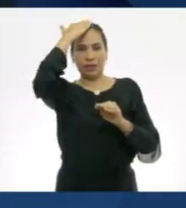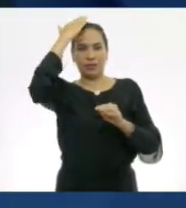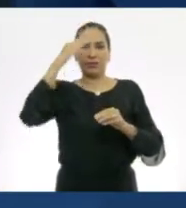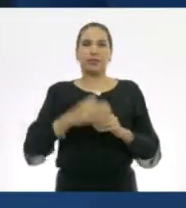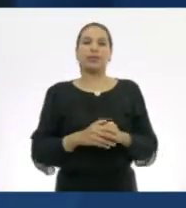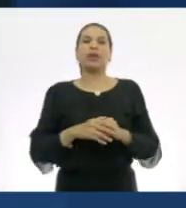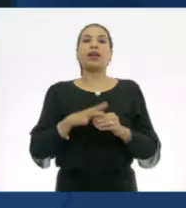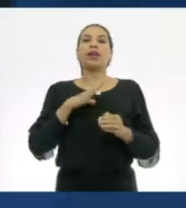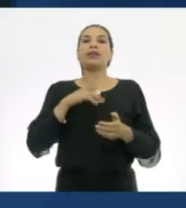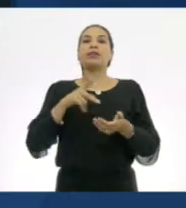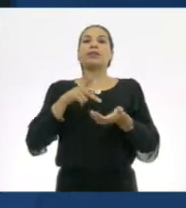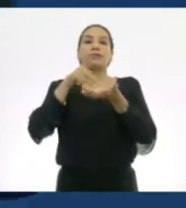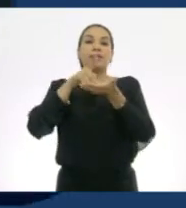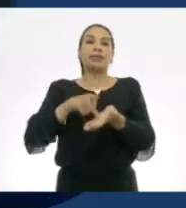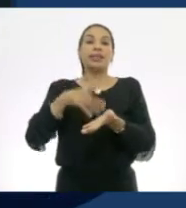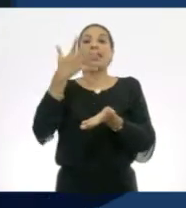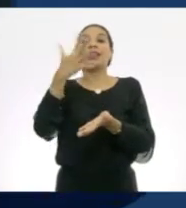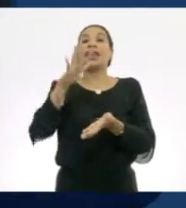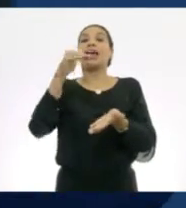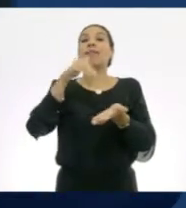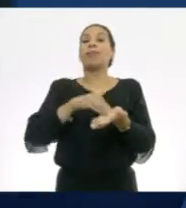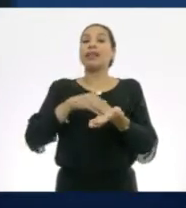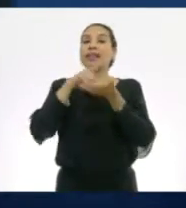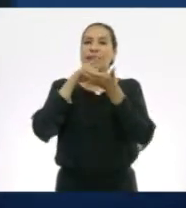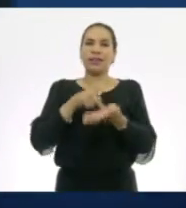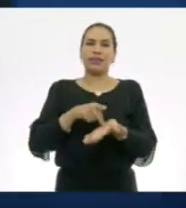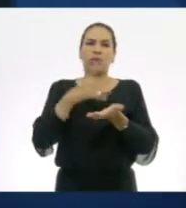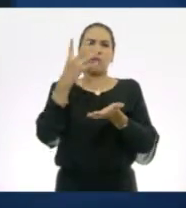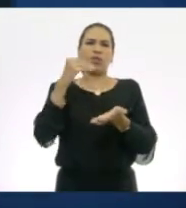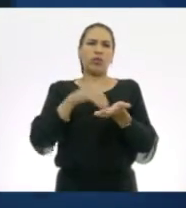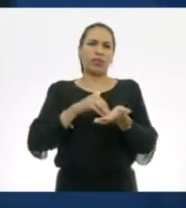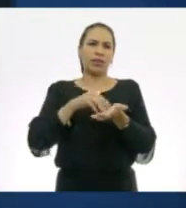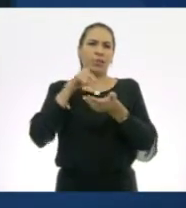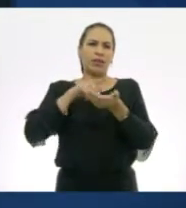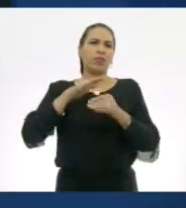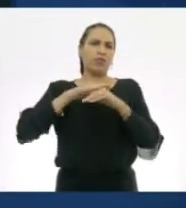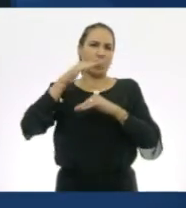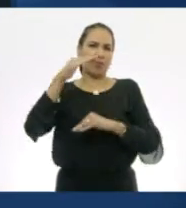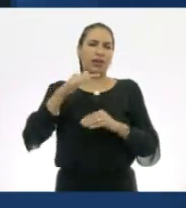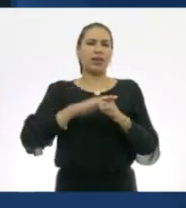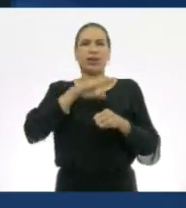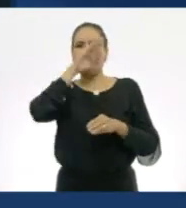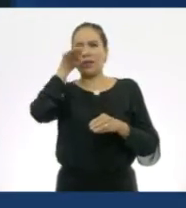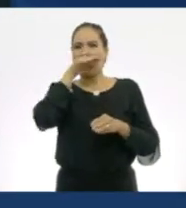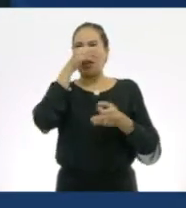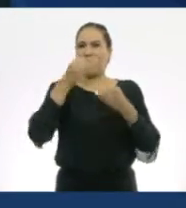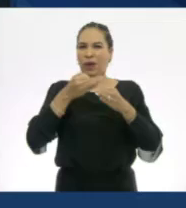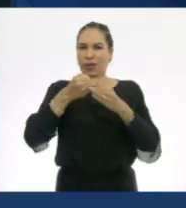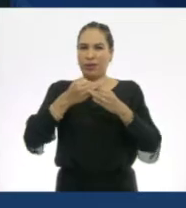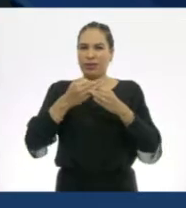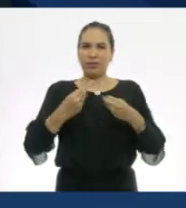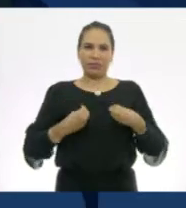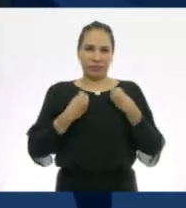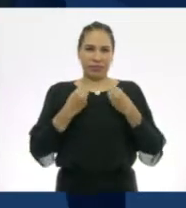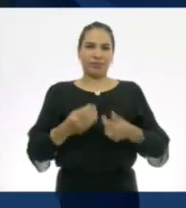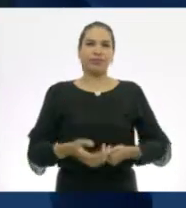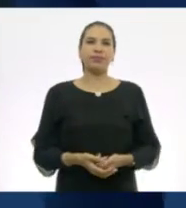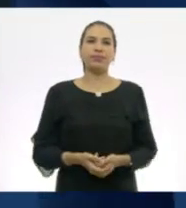cabeza. Pesaban 10.000 kilos, unos 4.000 kilos más que el elefante actual.